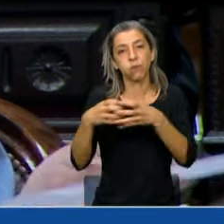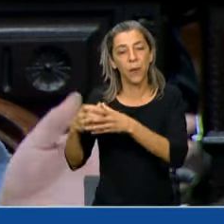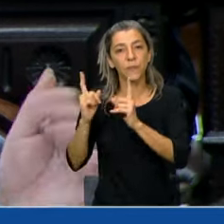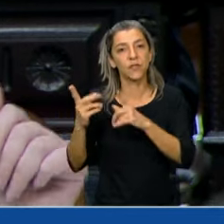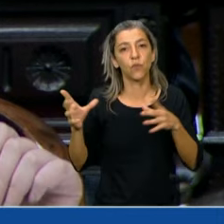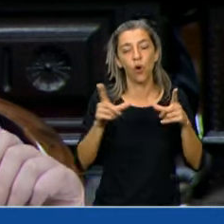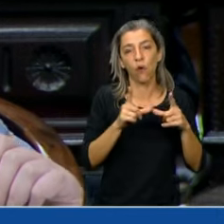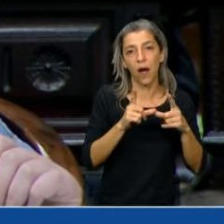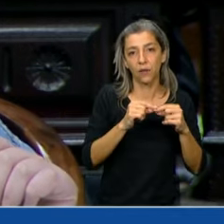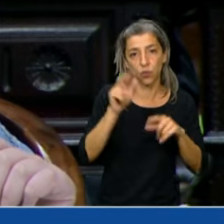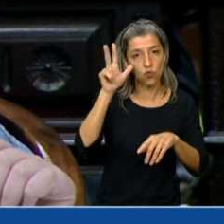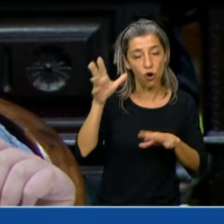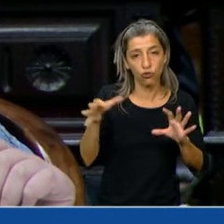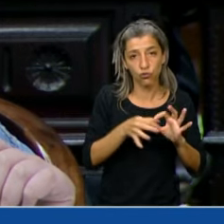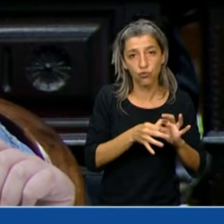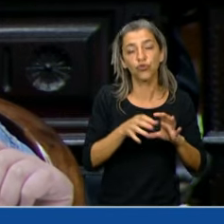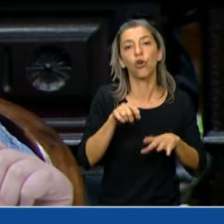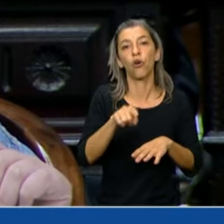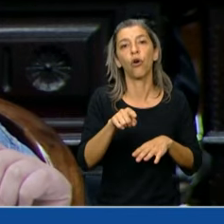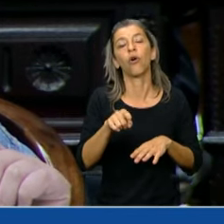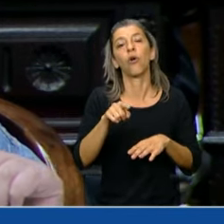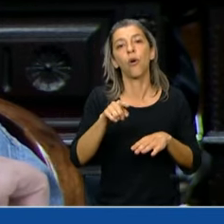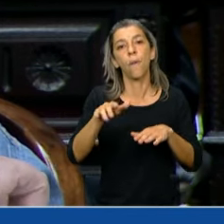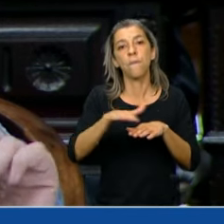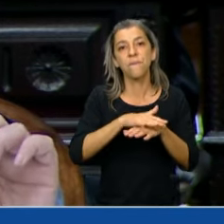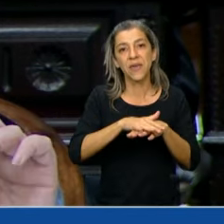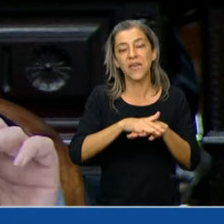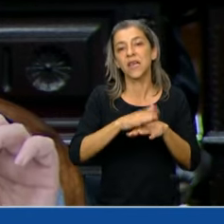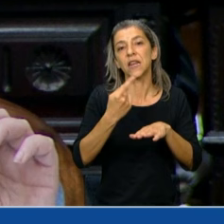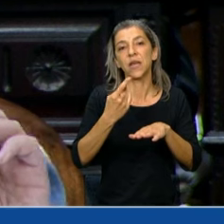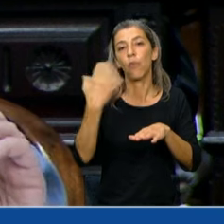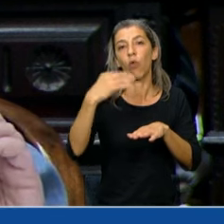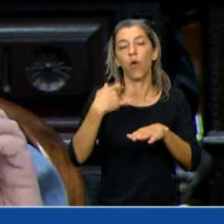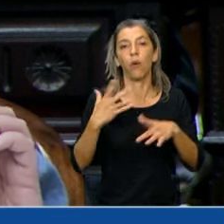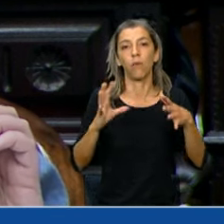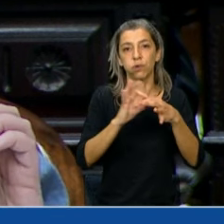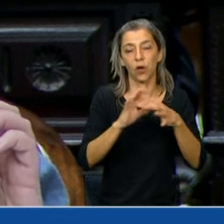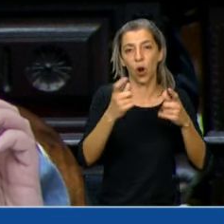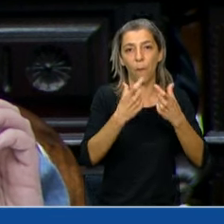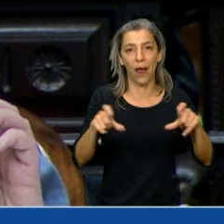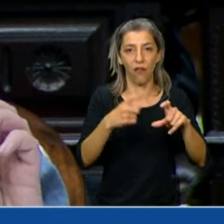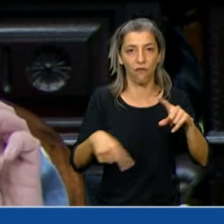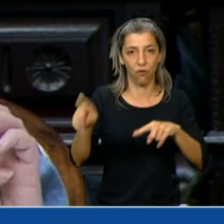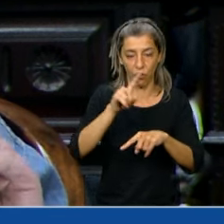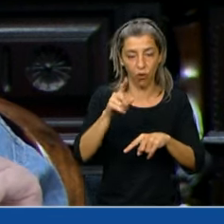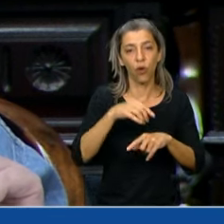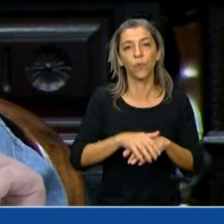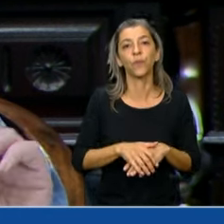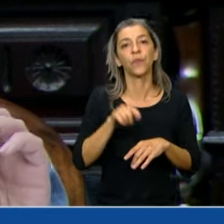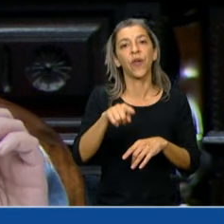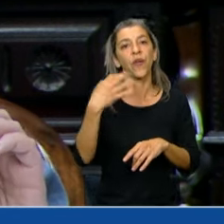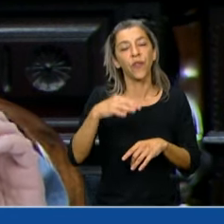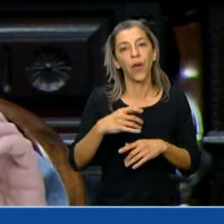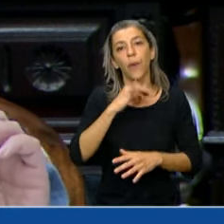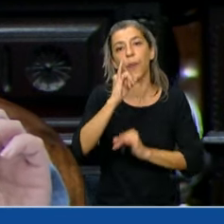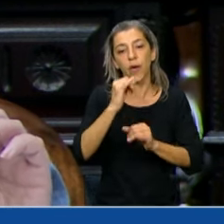8 las cuales no podrán ser inferiores a los establecidos en el párrafo anterior así como podrá establecer y o definir procesos y o